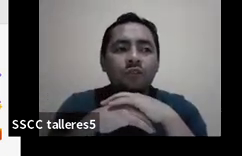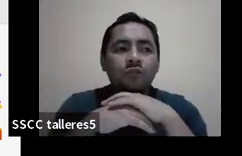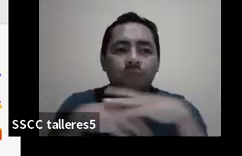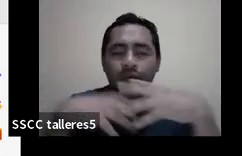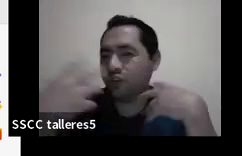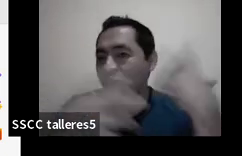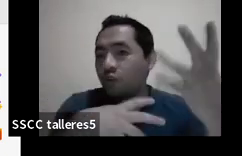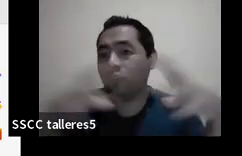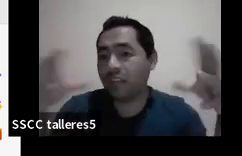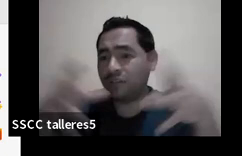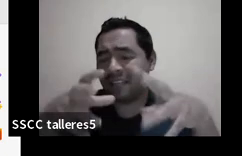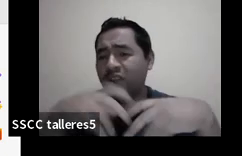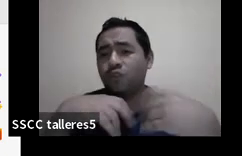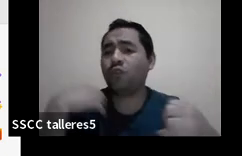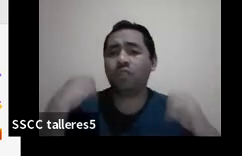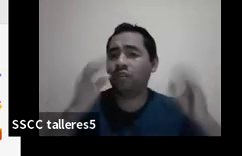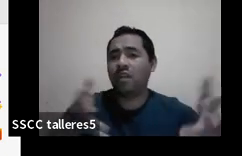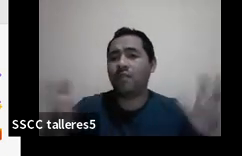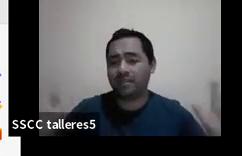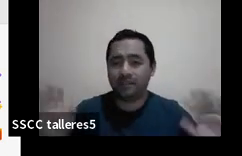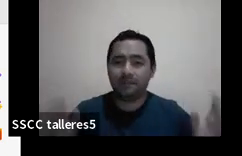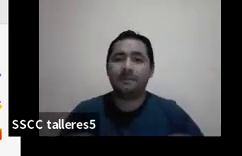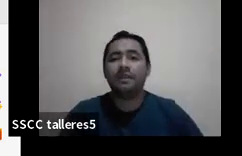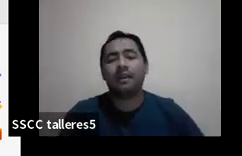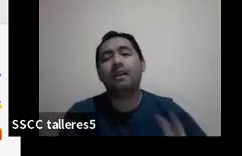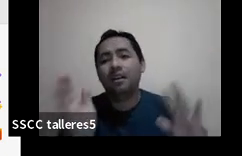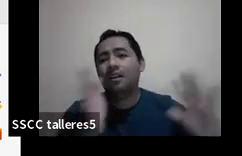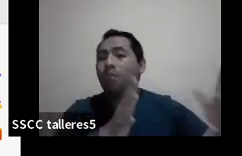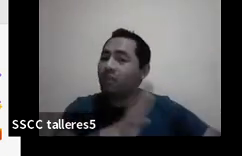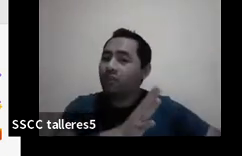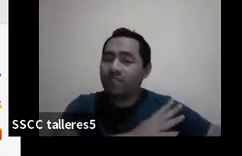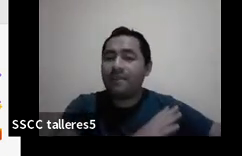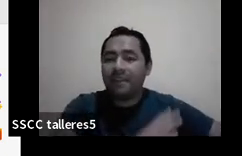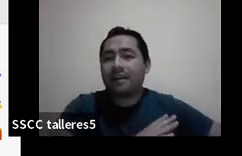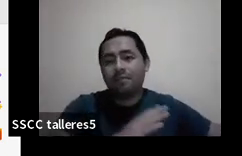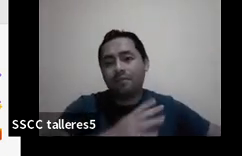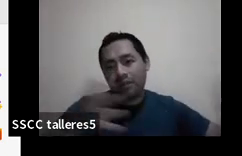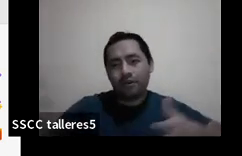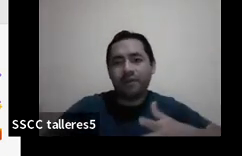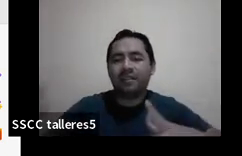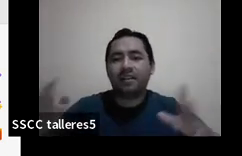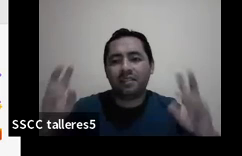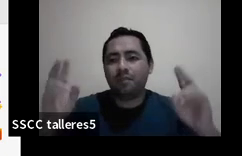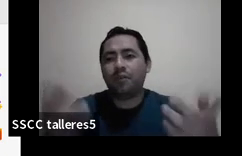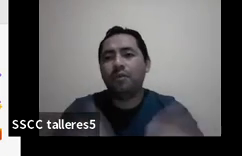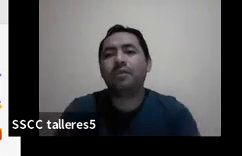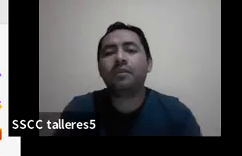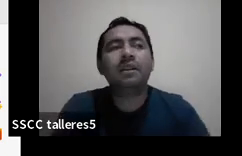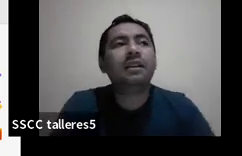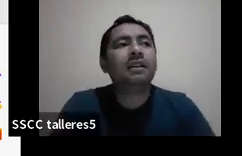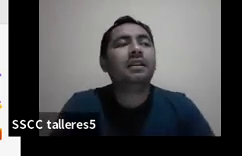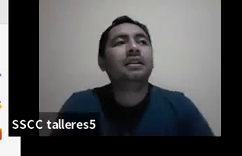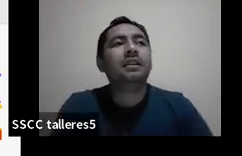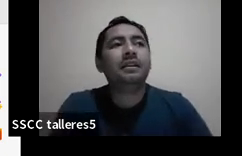Para profesores sordos, clases de sordos y todo en lengua de señas, ¿ya? Como eso no se va a dar, porque obviamente ya está